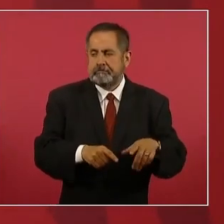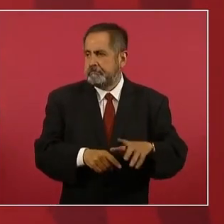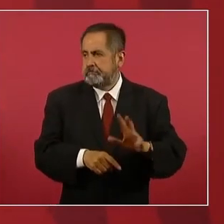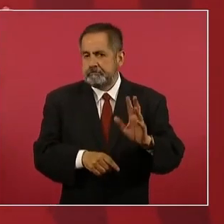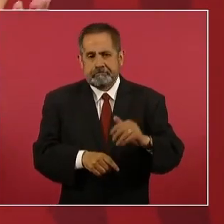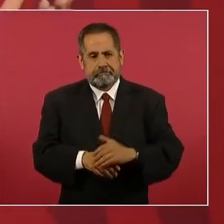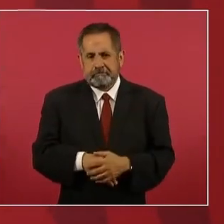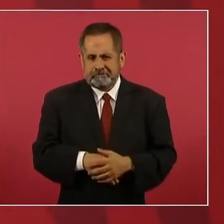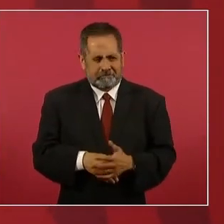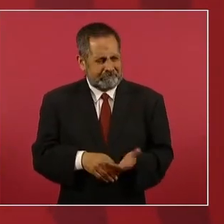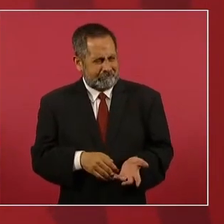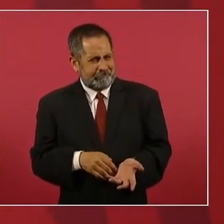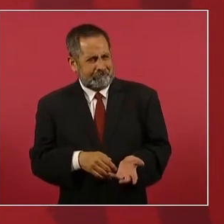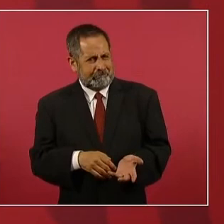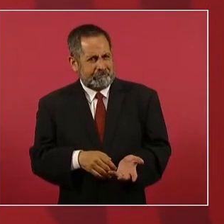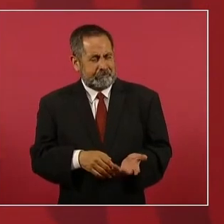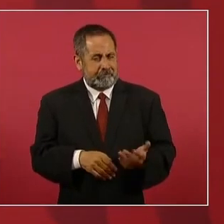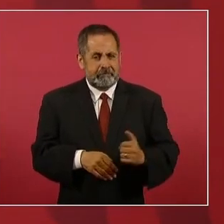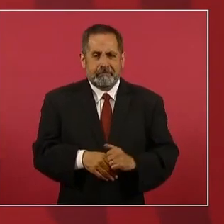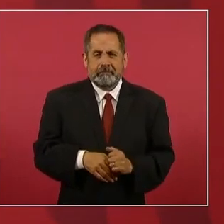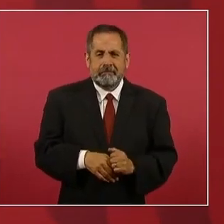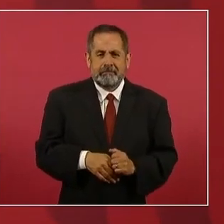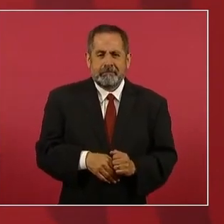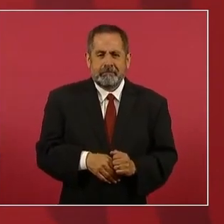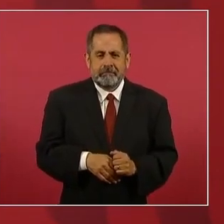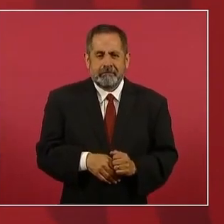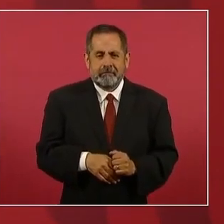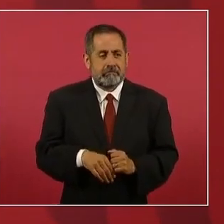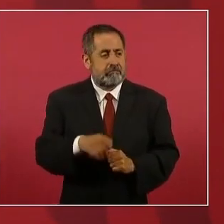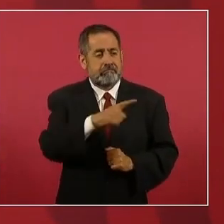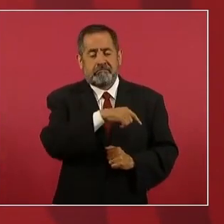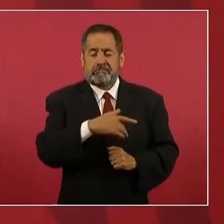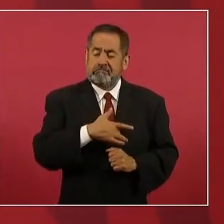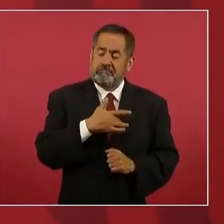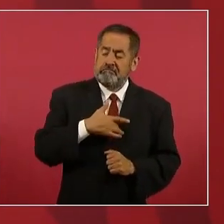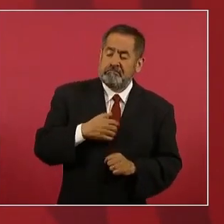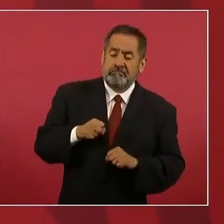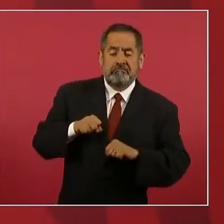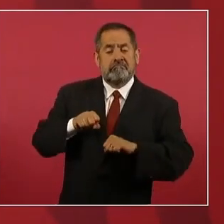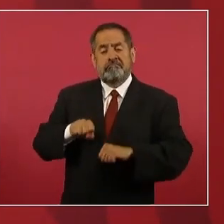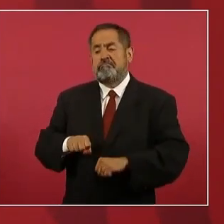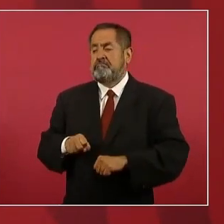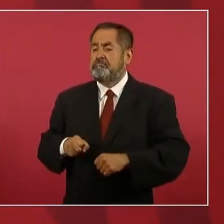yo no sé qué les daba de que se sentían